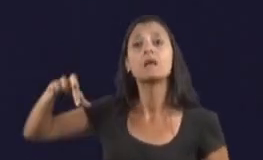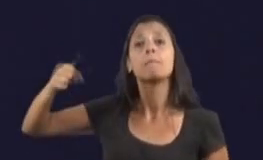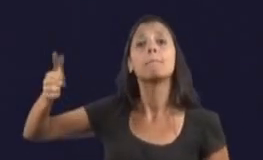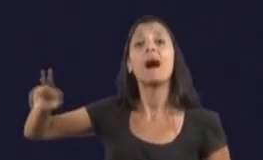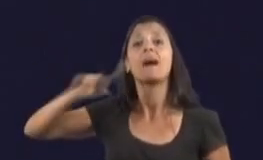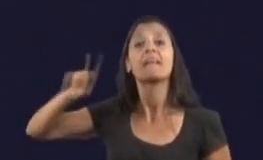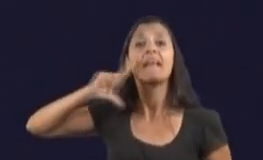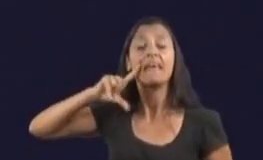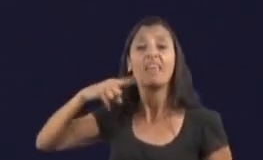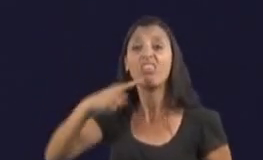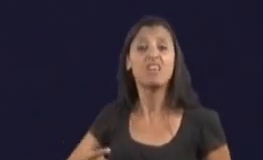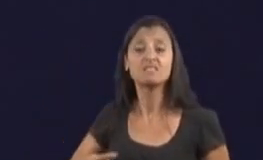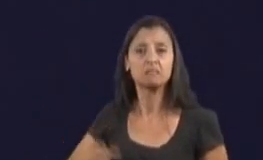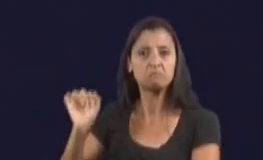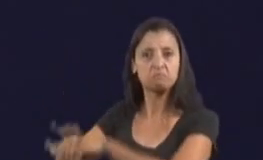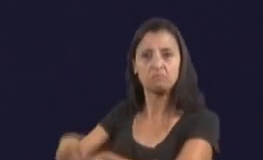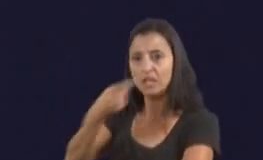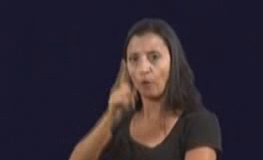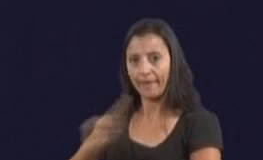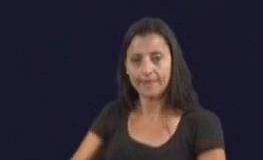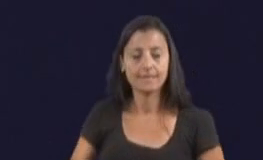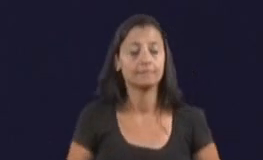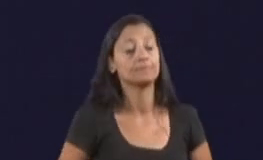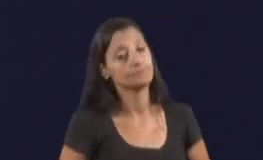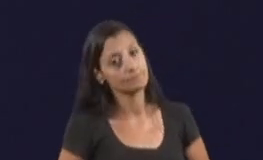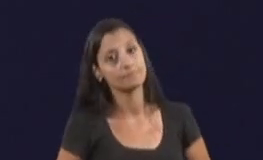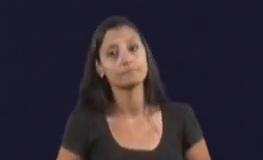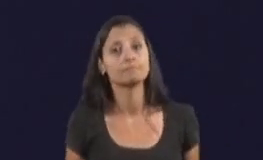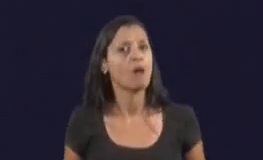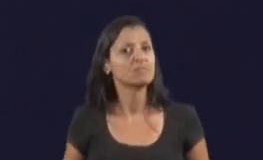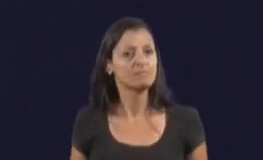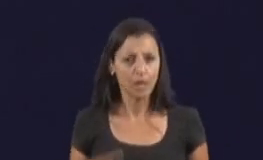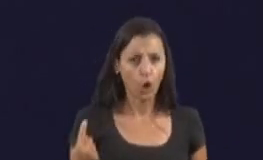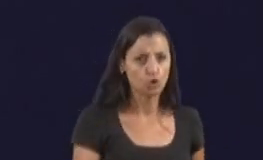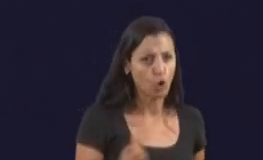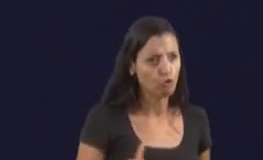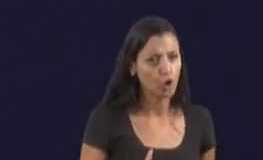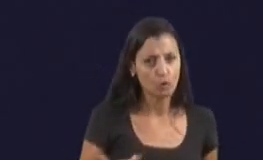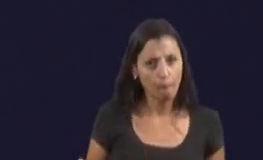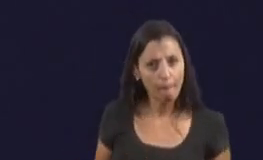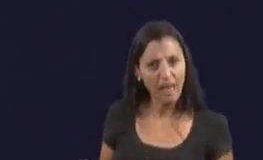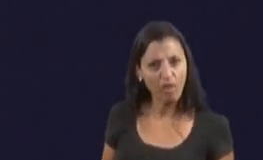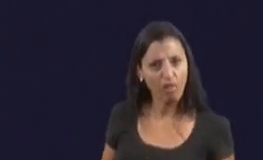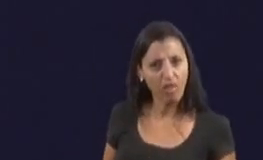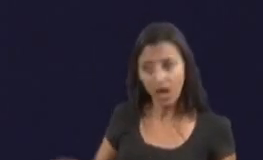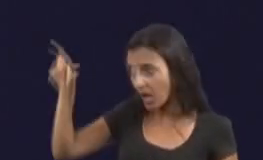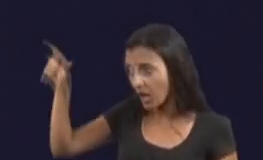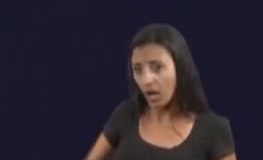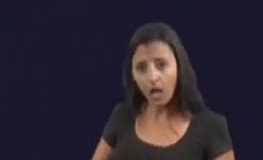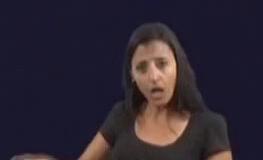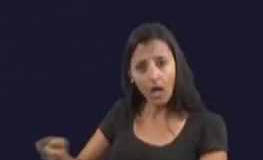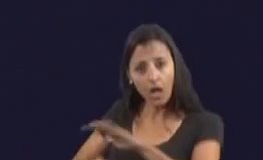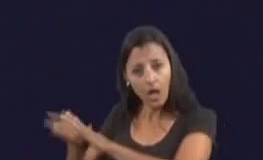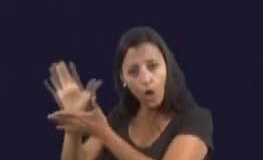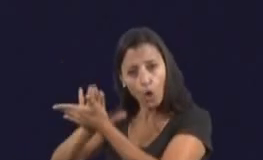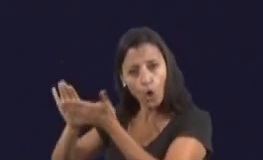verdad es que no le importa a nadie, pero no sé de qué deberíamos tener miedo de que un corrupto hable o de que